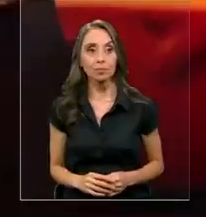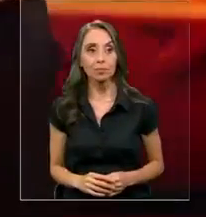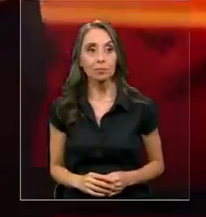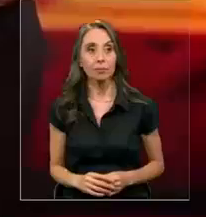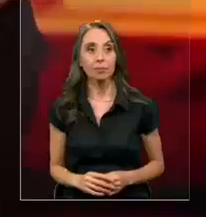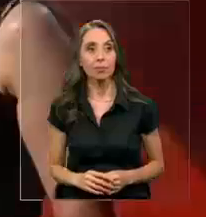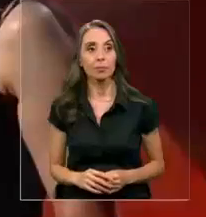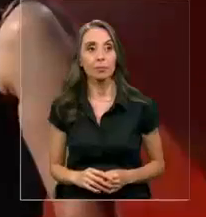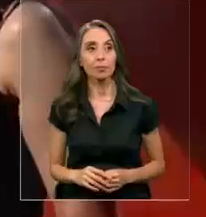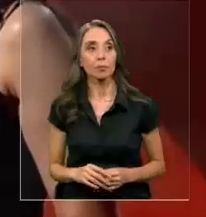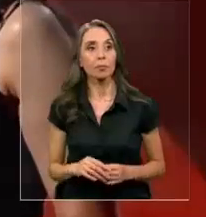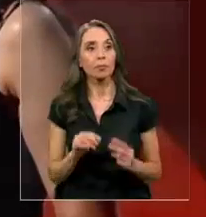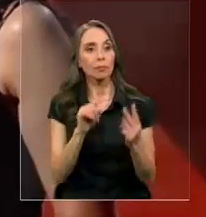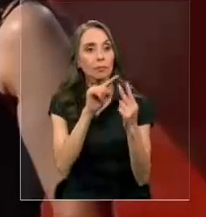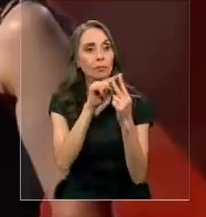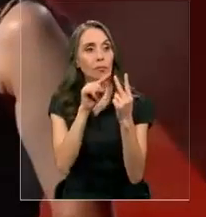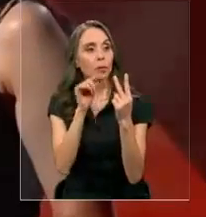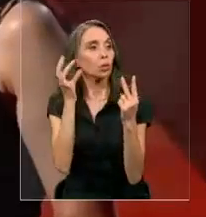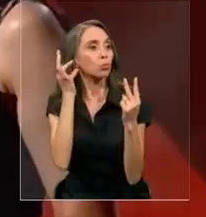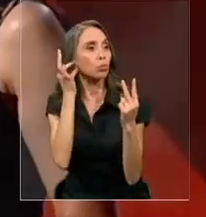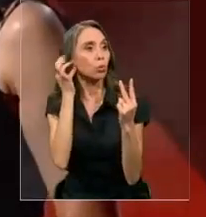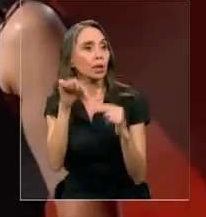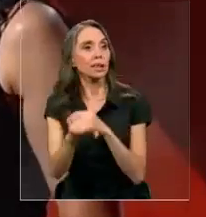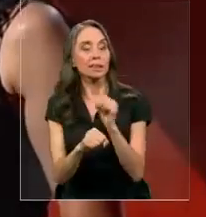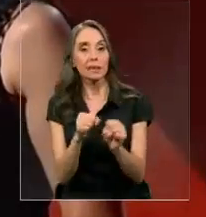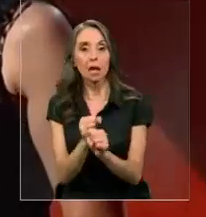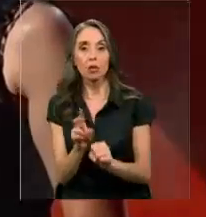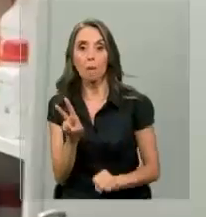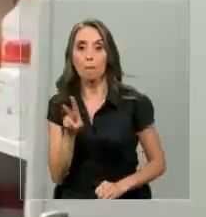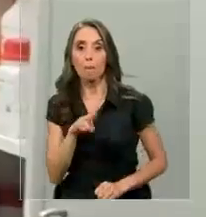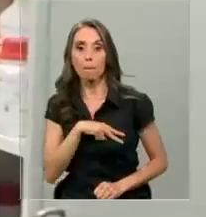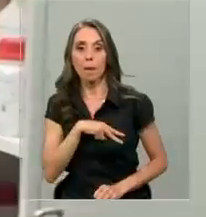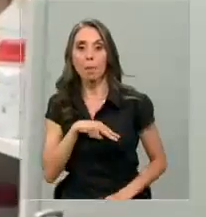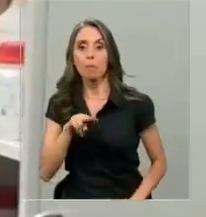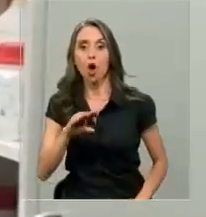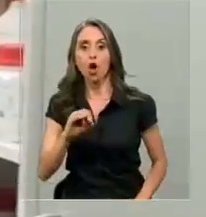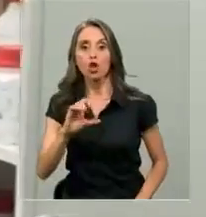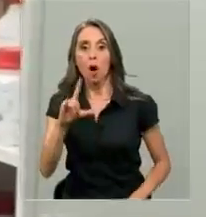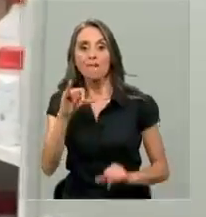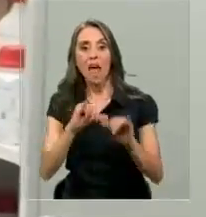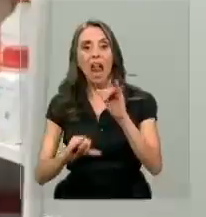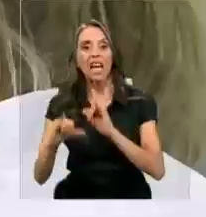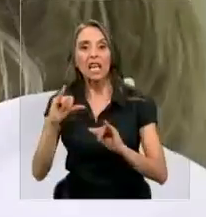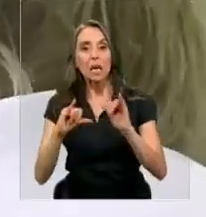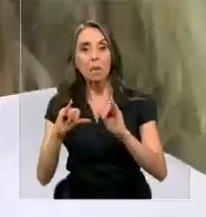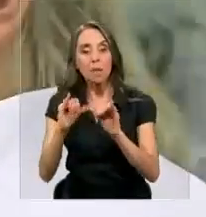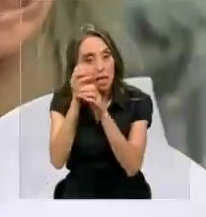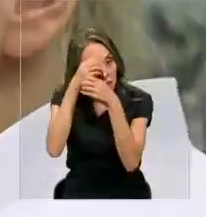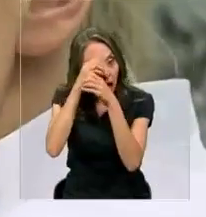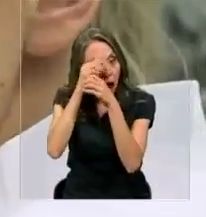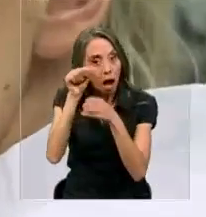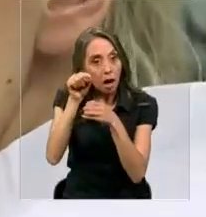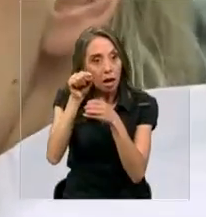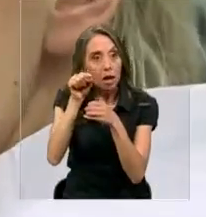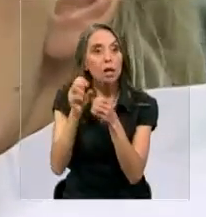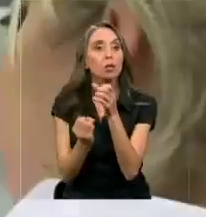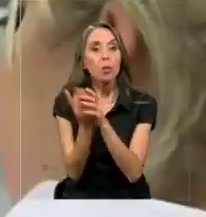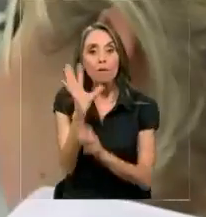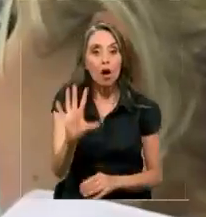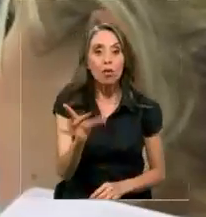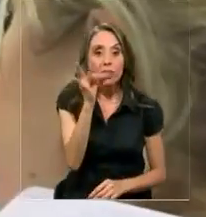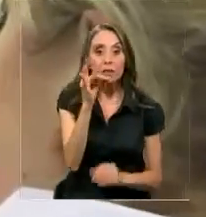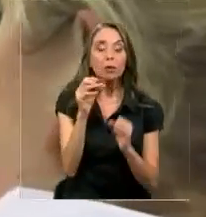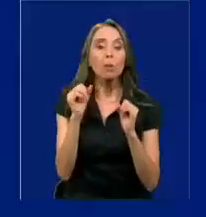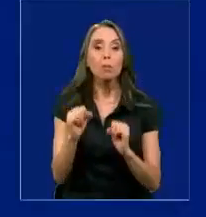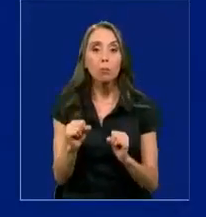Manuel Charpentier y Jennifer Doudna recibieron este año el Premio Nobel de Química gracias a esta novedosa técnica. Descubrieron